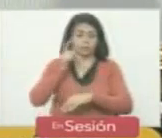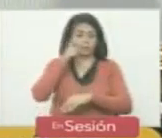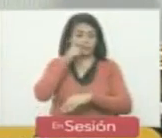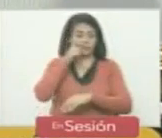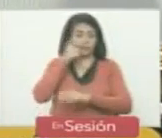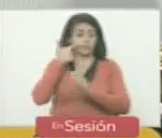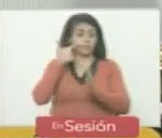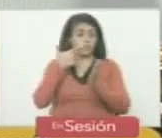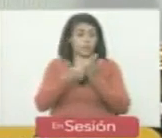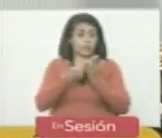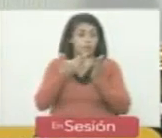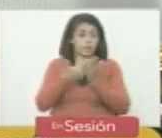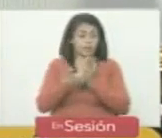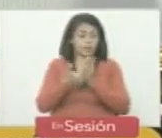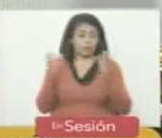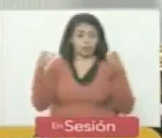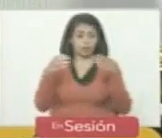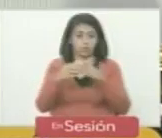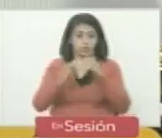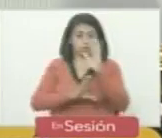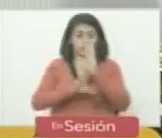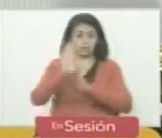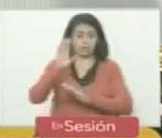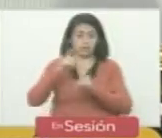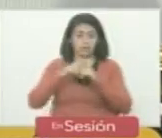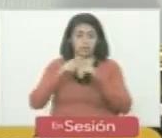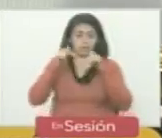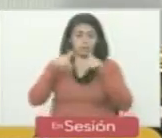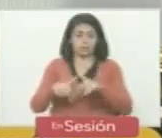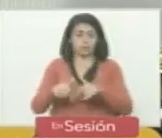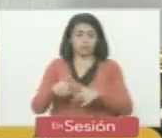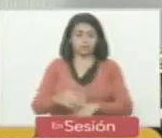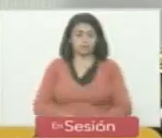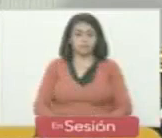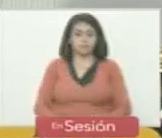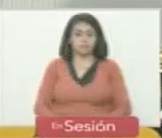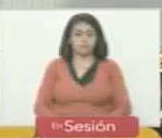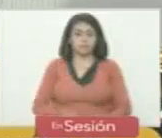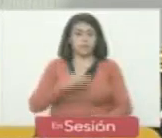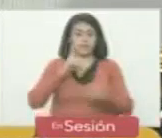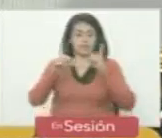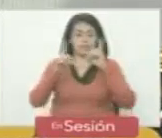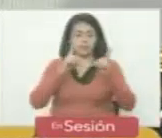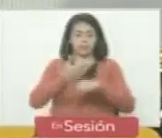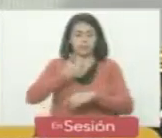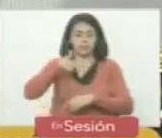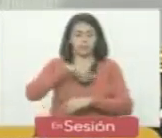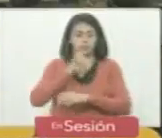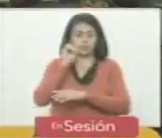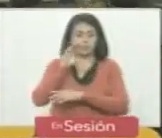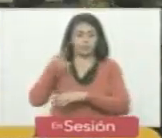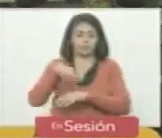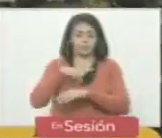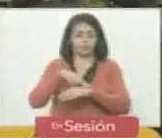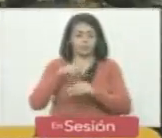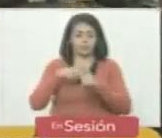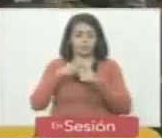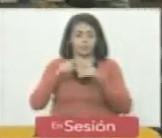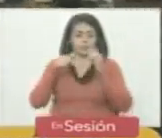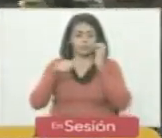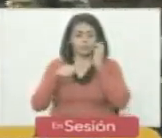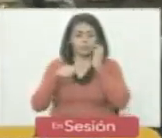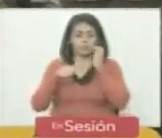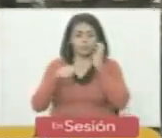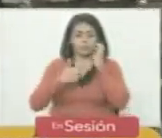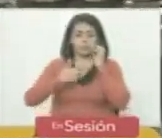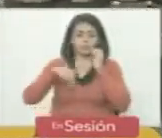son testigos de excepción del desarrollo de este punto de debate de nuestra Asamblea Nacional.